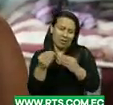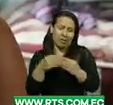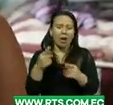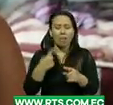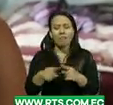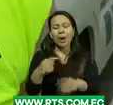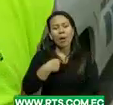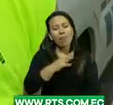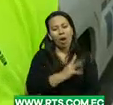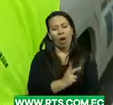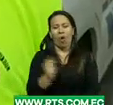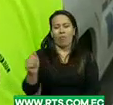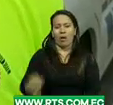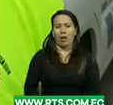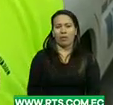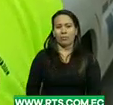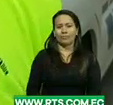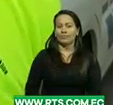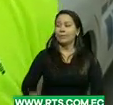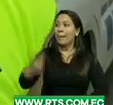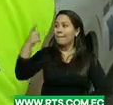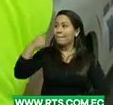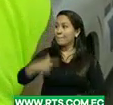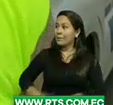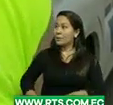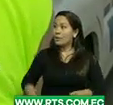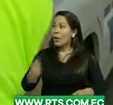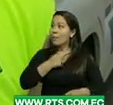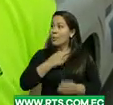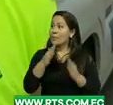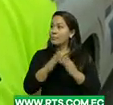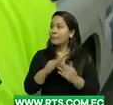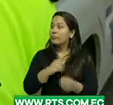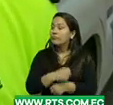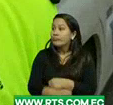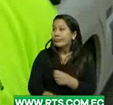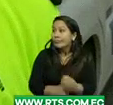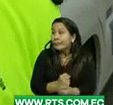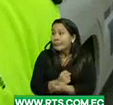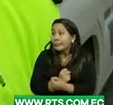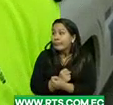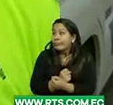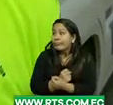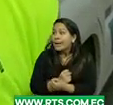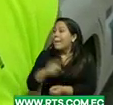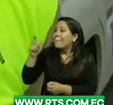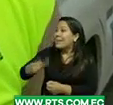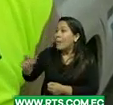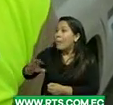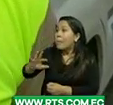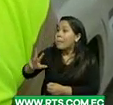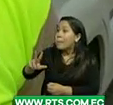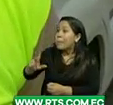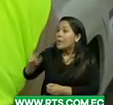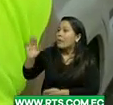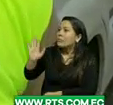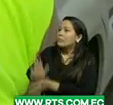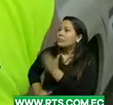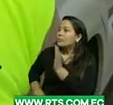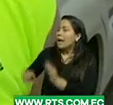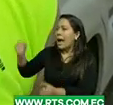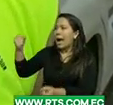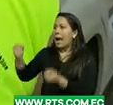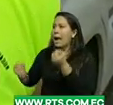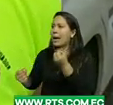era bastante. Las víctimas han sido maniatadas y amedrentadas con arma de fuego. ¿En qué se movilizaban estos? Se movilizaban en un